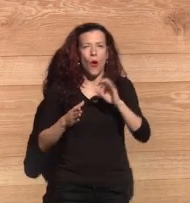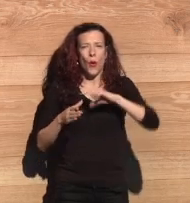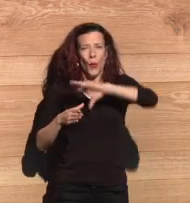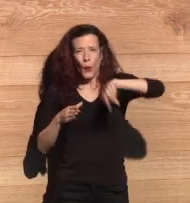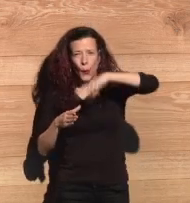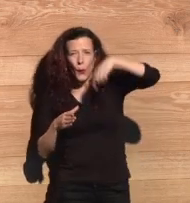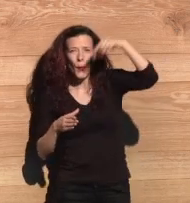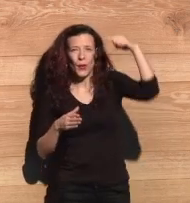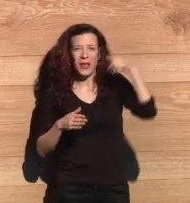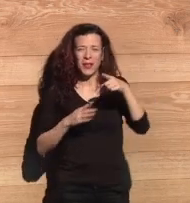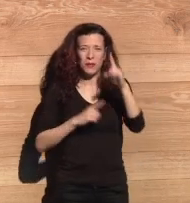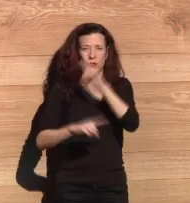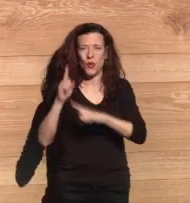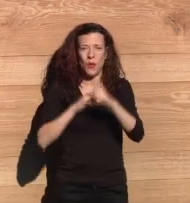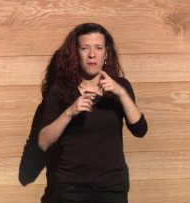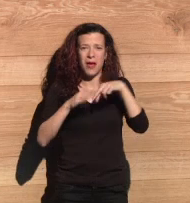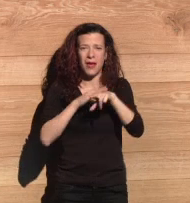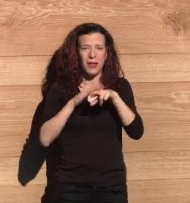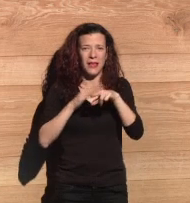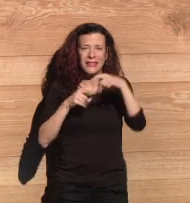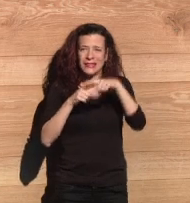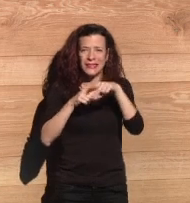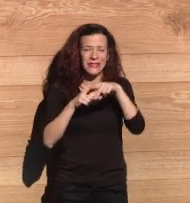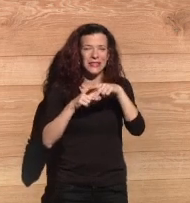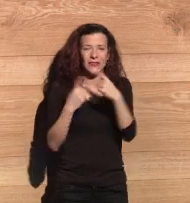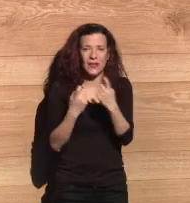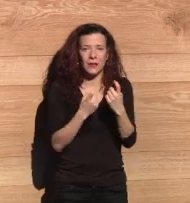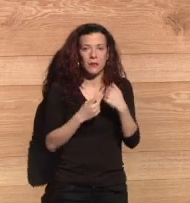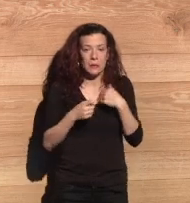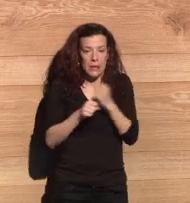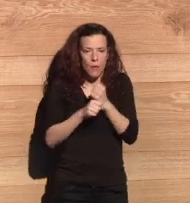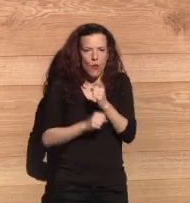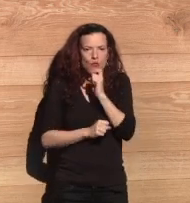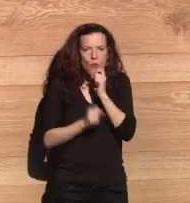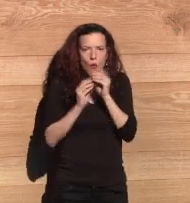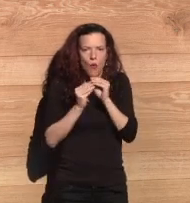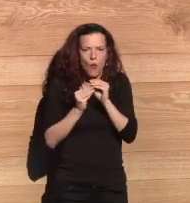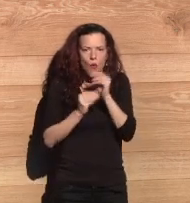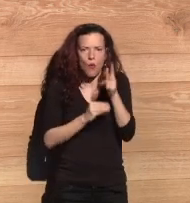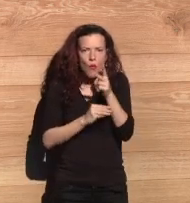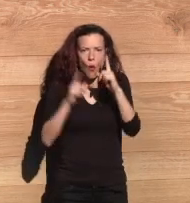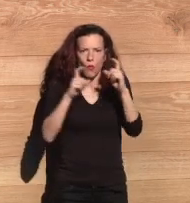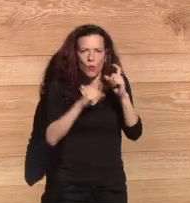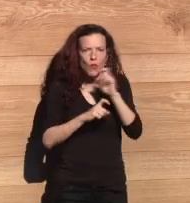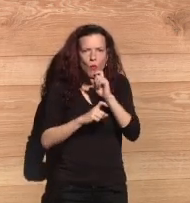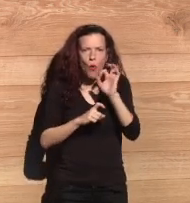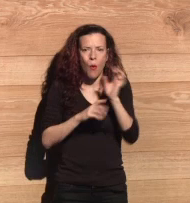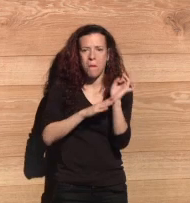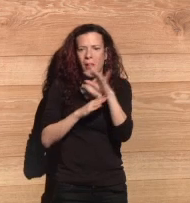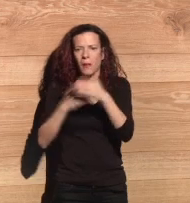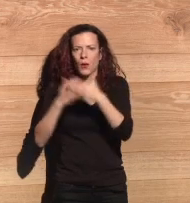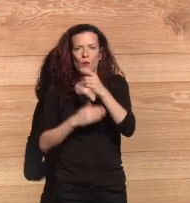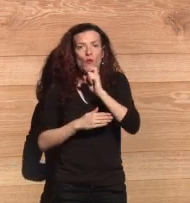Huracanes. Es un problema la logística, ¿no? Que cómo haces tu trabajo y cómo haces con que el trabajo llegue al periódico, porque